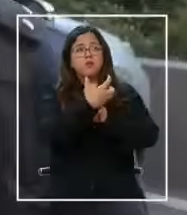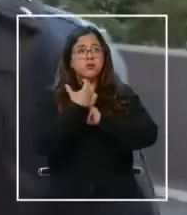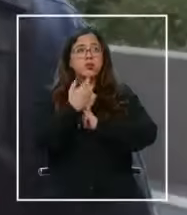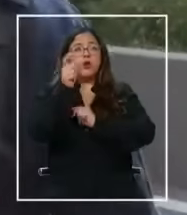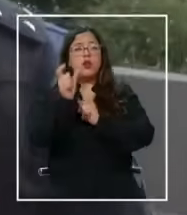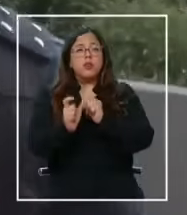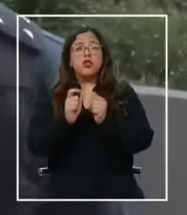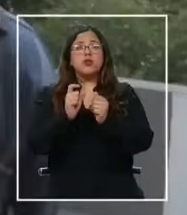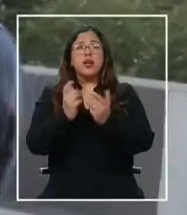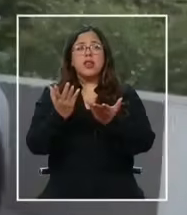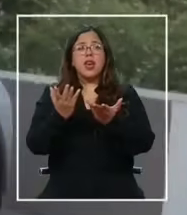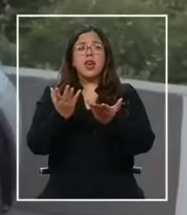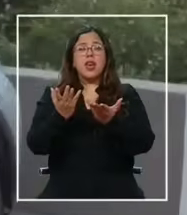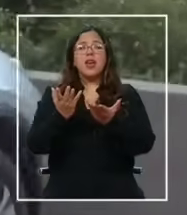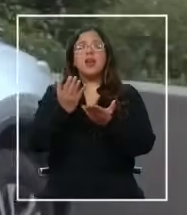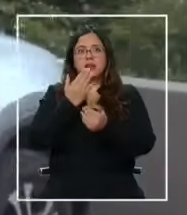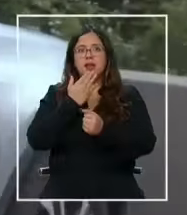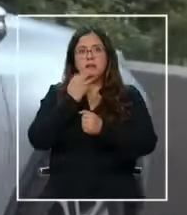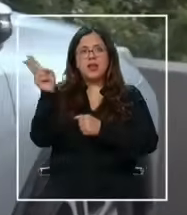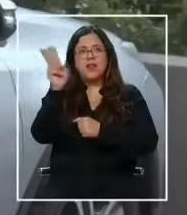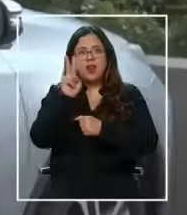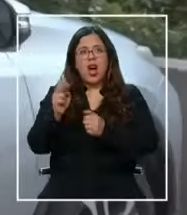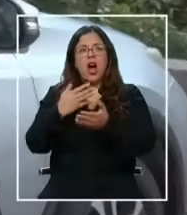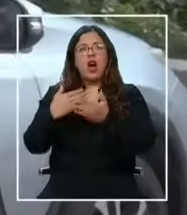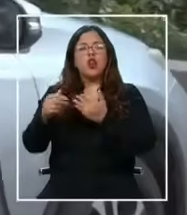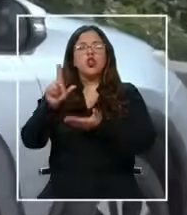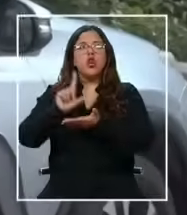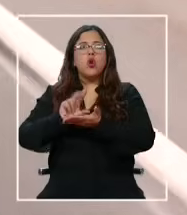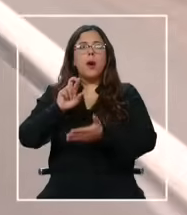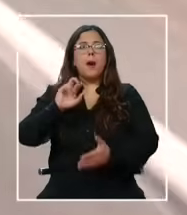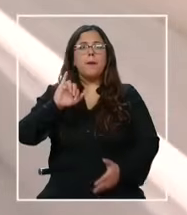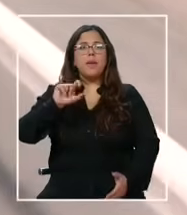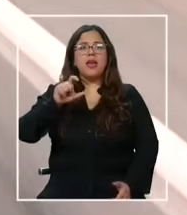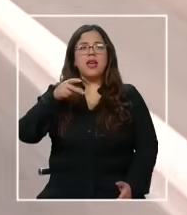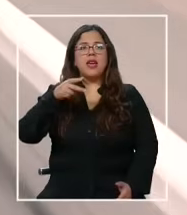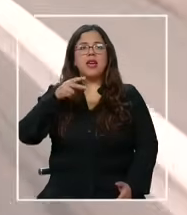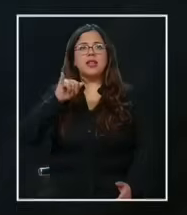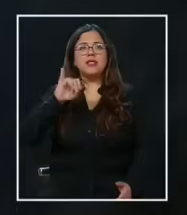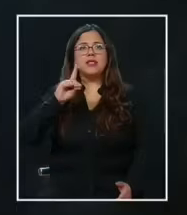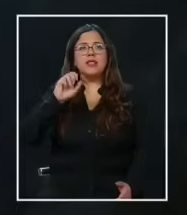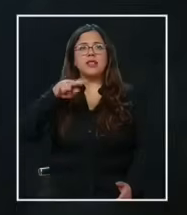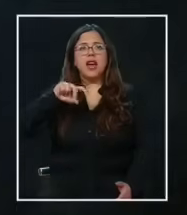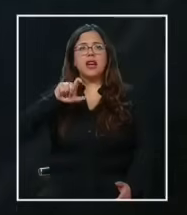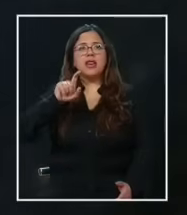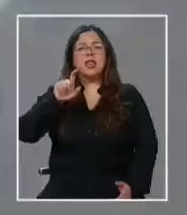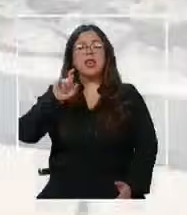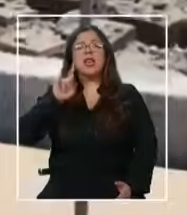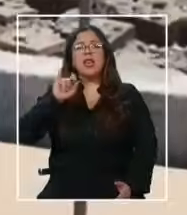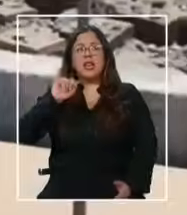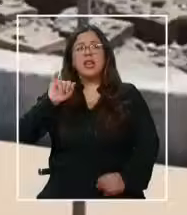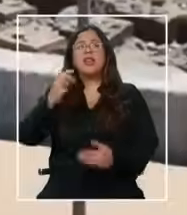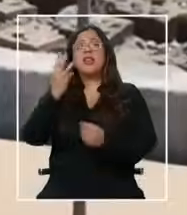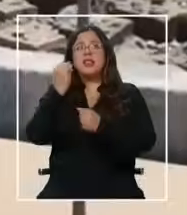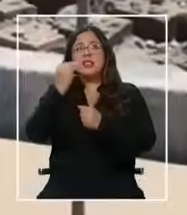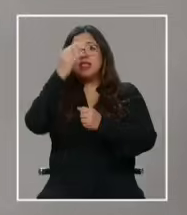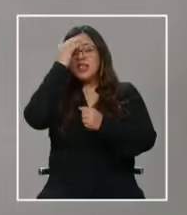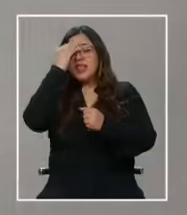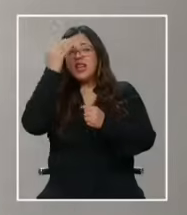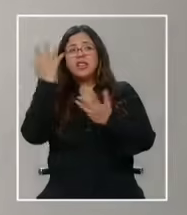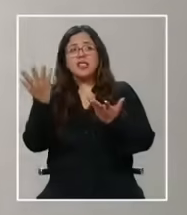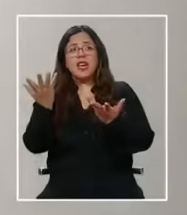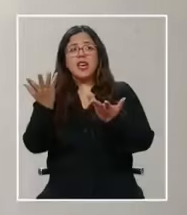a un vecino de nacionalidad venezolana de la localidad de pichidangui lo tuvieron 13 días en cautiverios en aquel sector también en